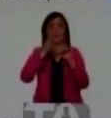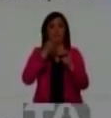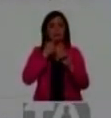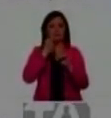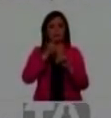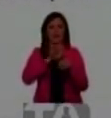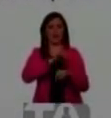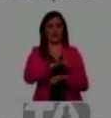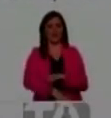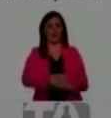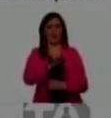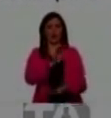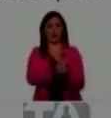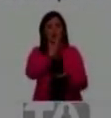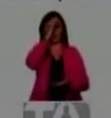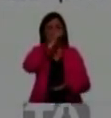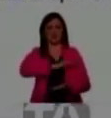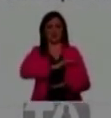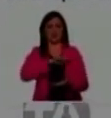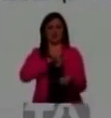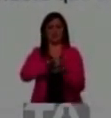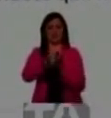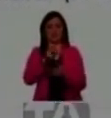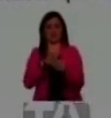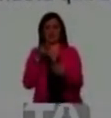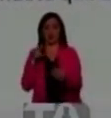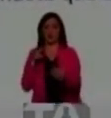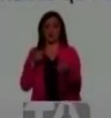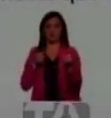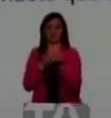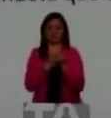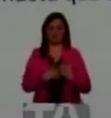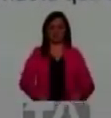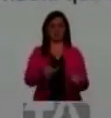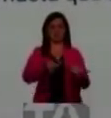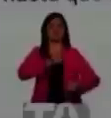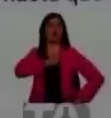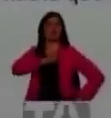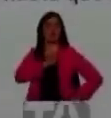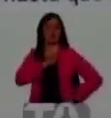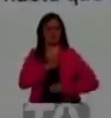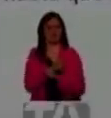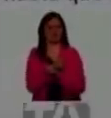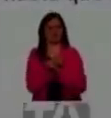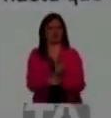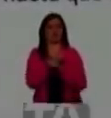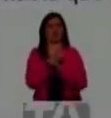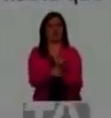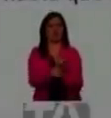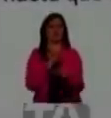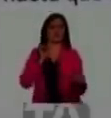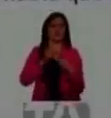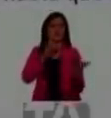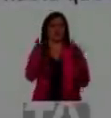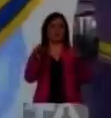"Dejo el ISFA y dejo mi querida Fuerza Aérea. Seguiremos apoyando desde donde sea. El ISFA es nuestro y lo defenderemos hasta que el corazón deje